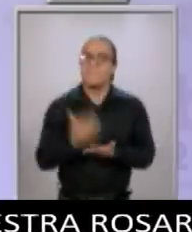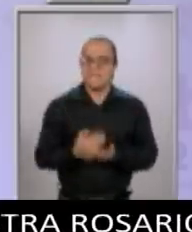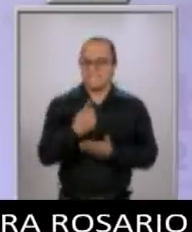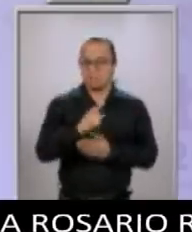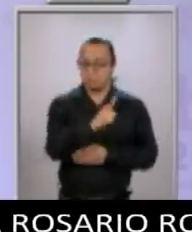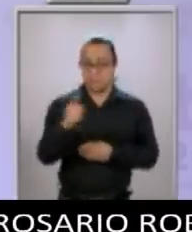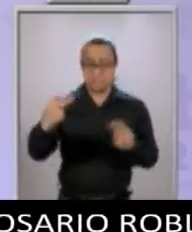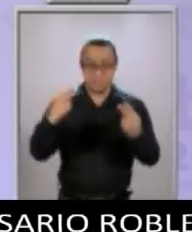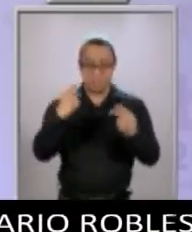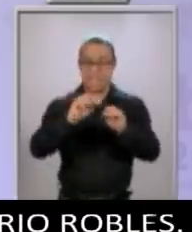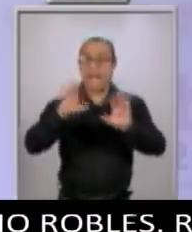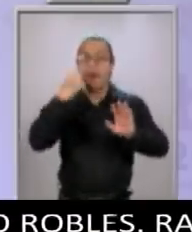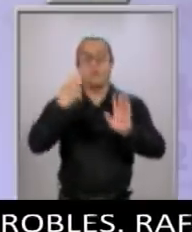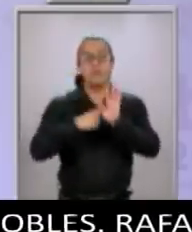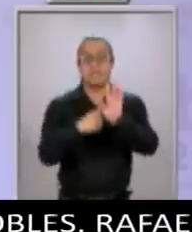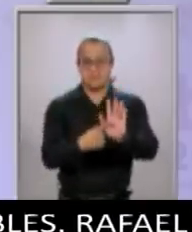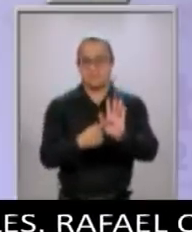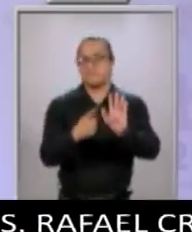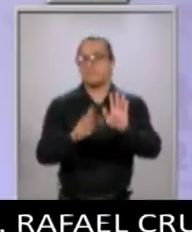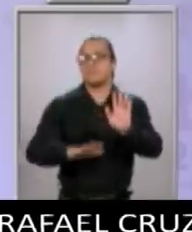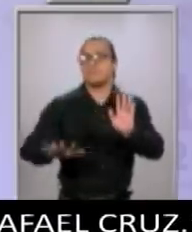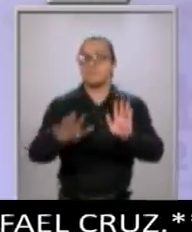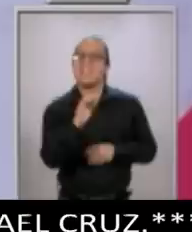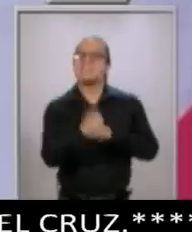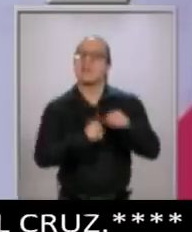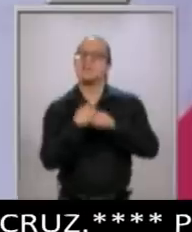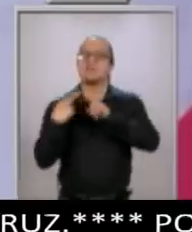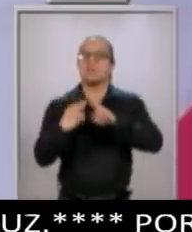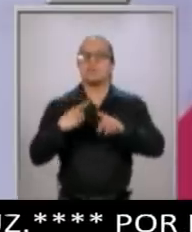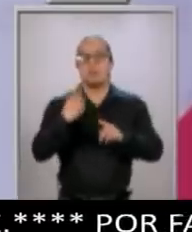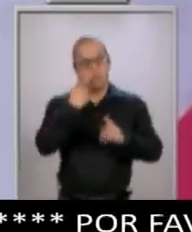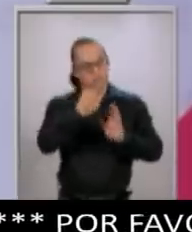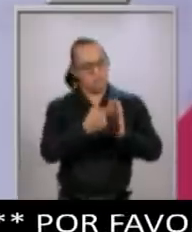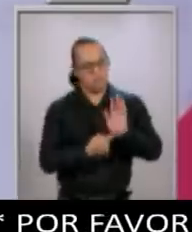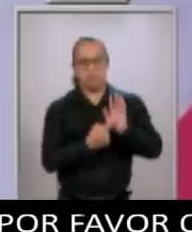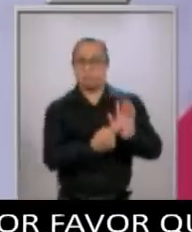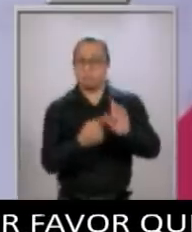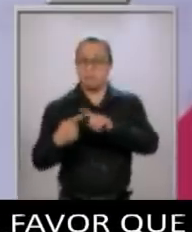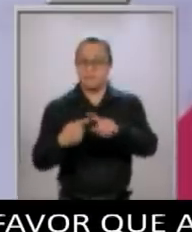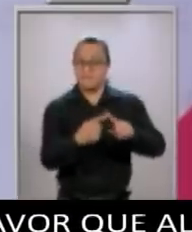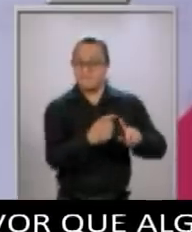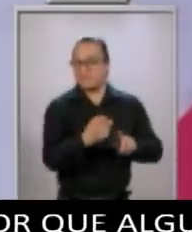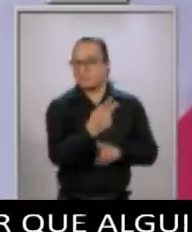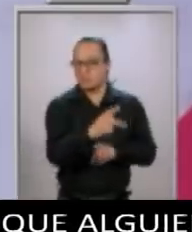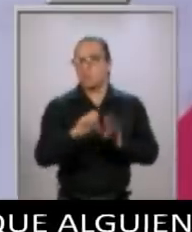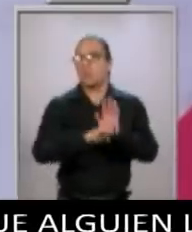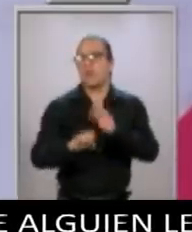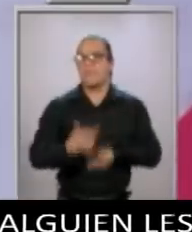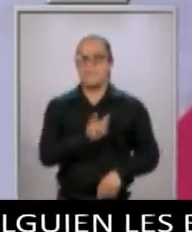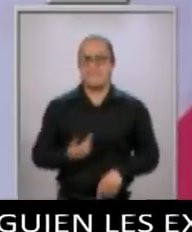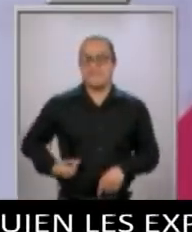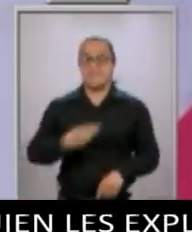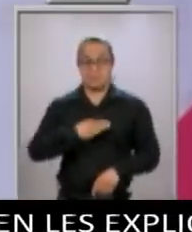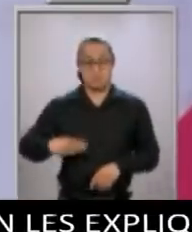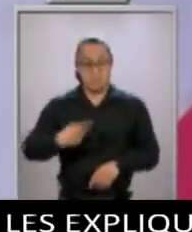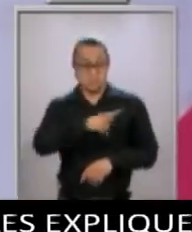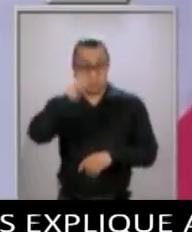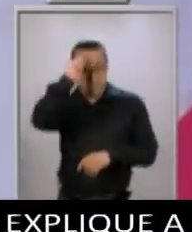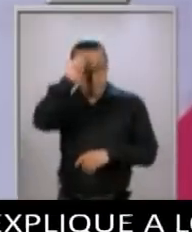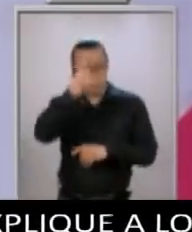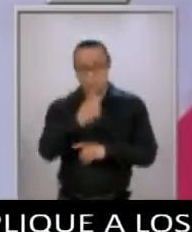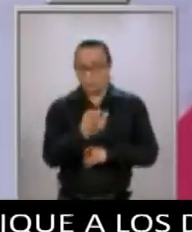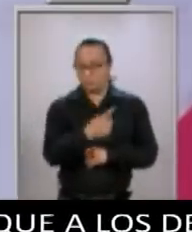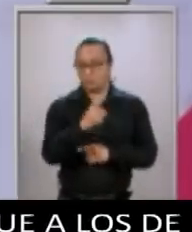entregaron una carpeta con las minutas de las reuniones que tuvieron de todos los consejeros, de todos los representantes de partidos